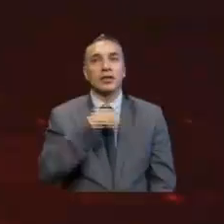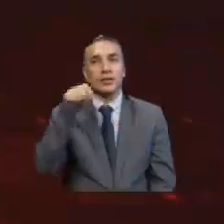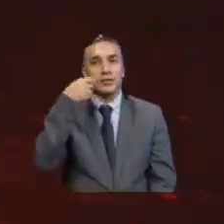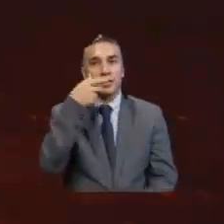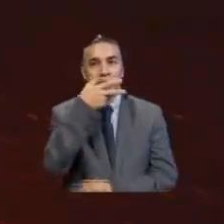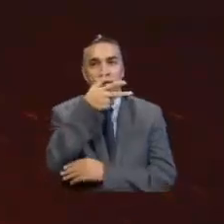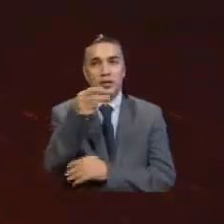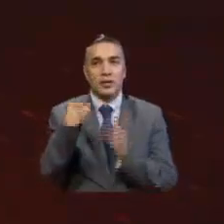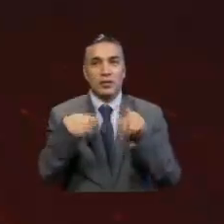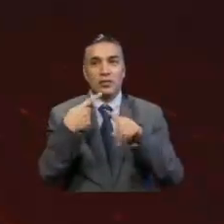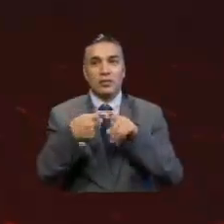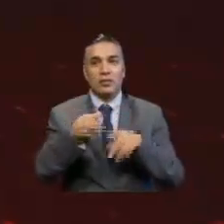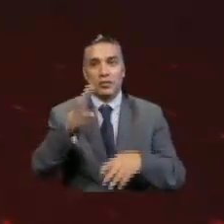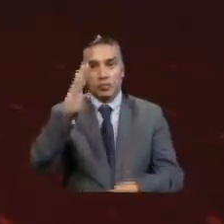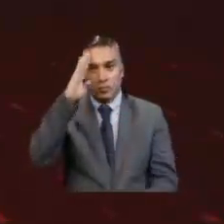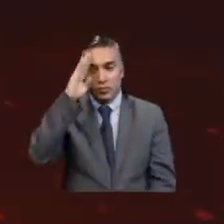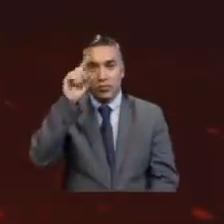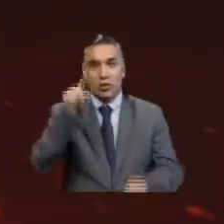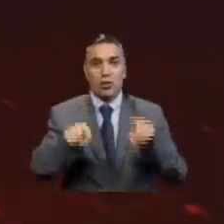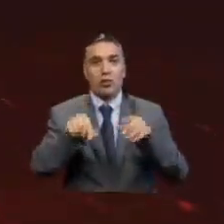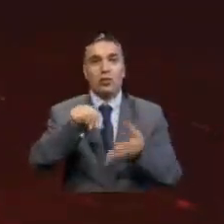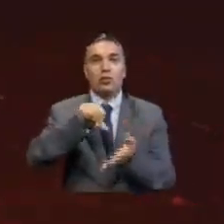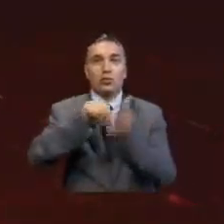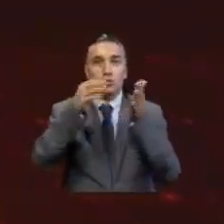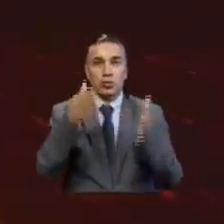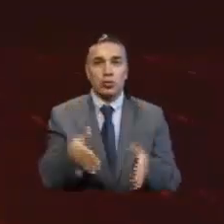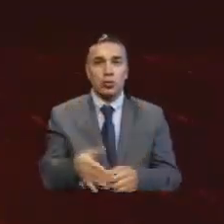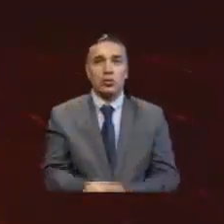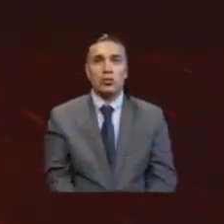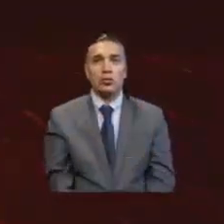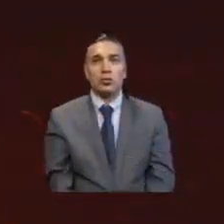imágenes, cuando guardias de seguridad y algunos ciudadanos